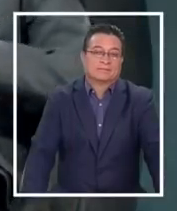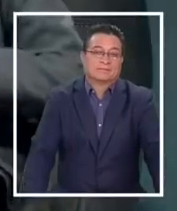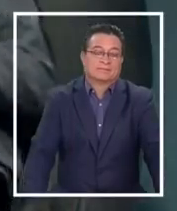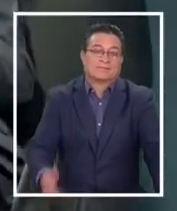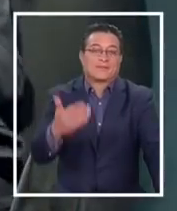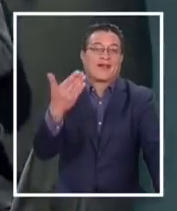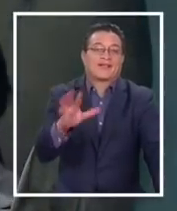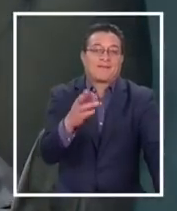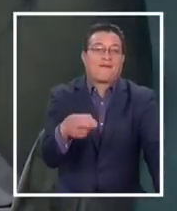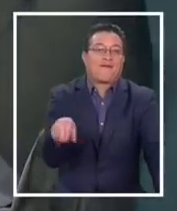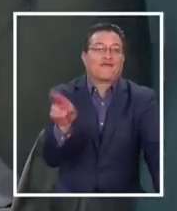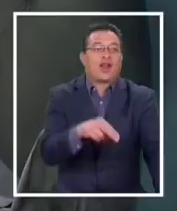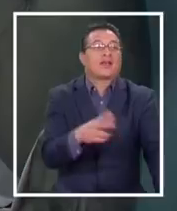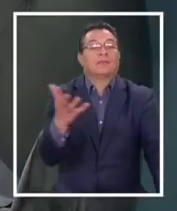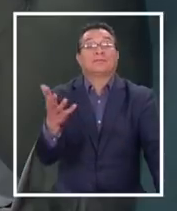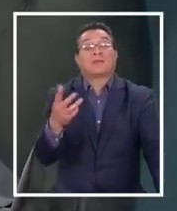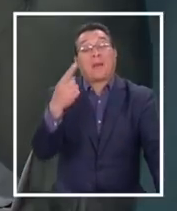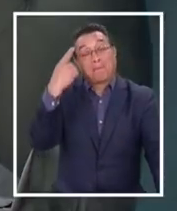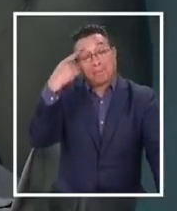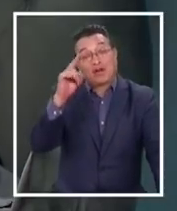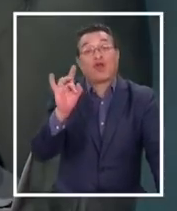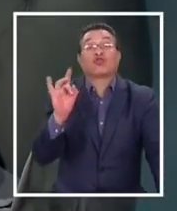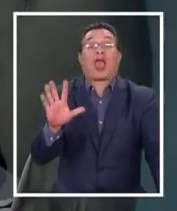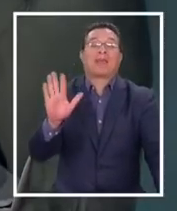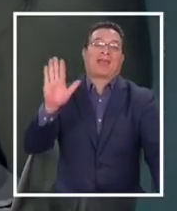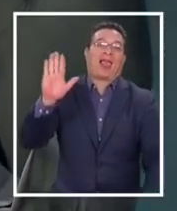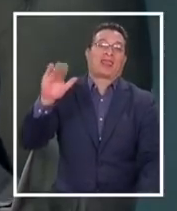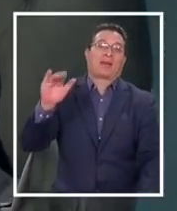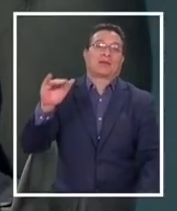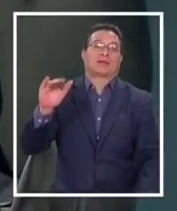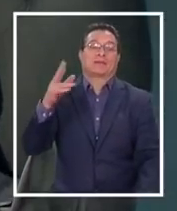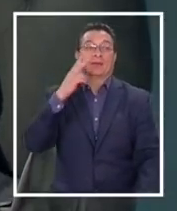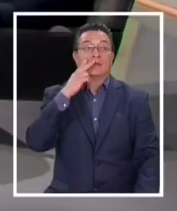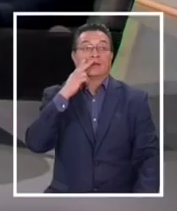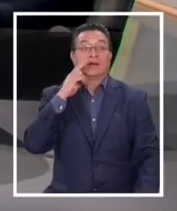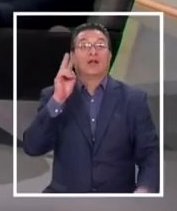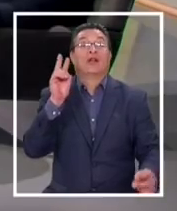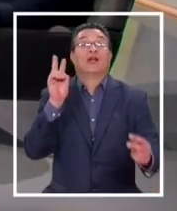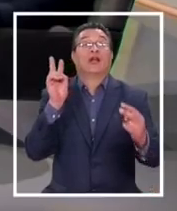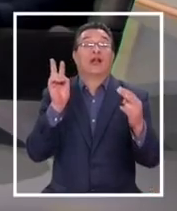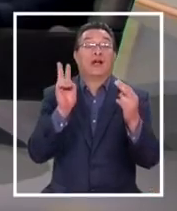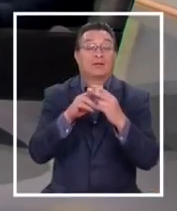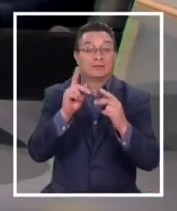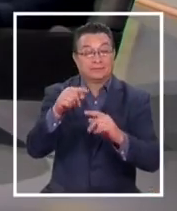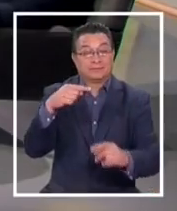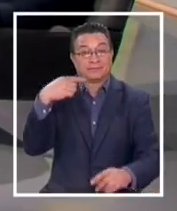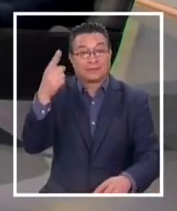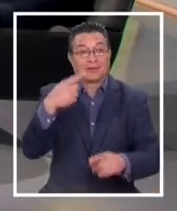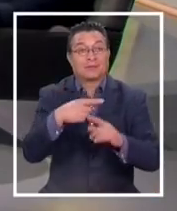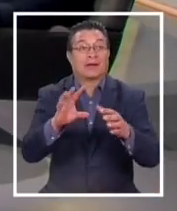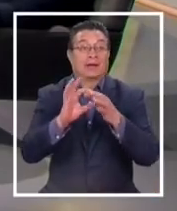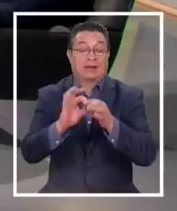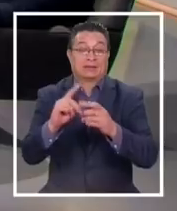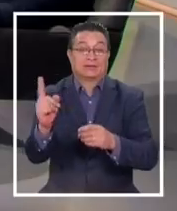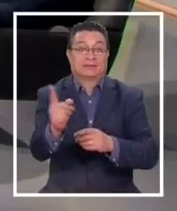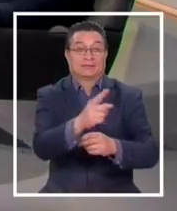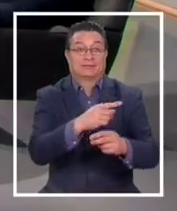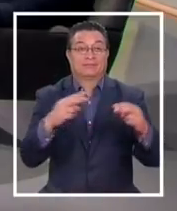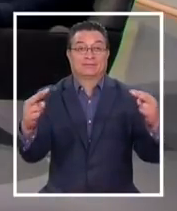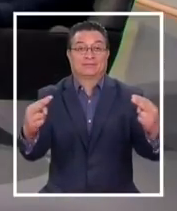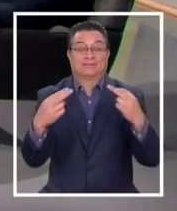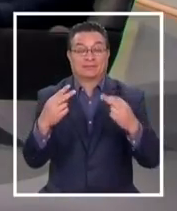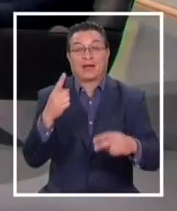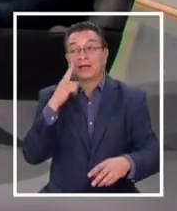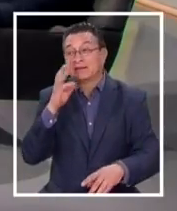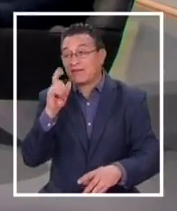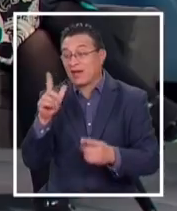Ya estamos de vuelta, pero Connie. Para despedirnos. Para despedirnos, ¿no? Ha estado muy entretenido, les agradecemos. Sí, a todas. A